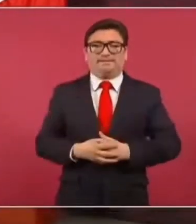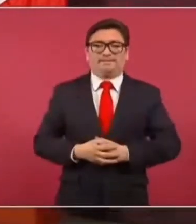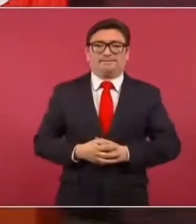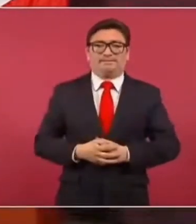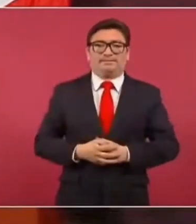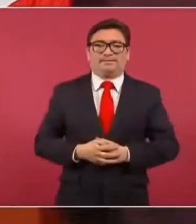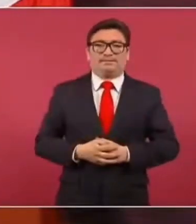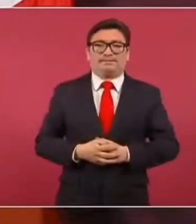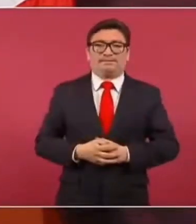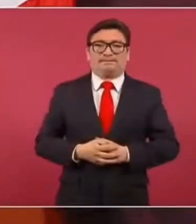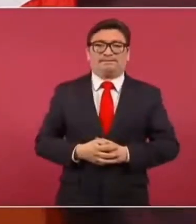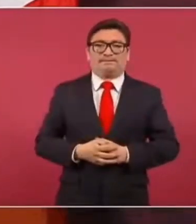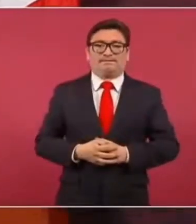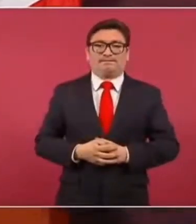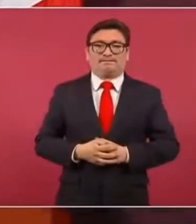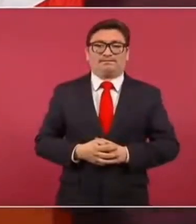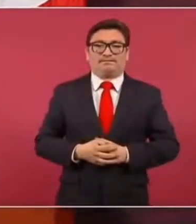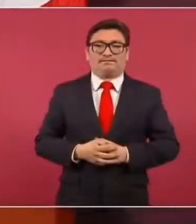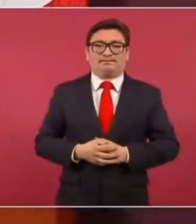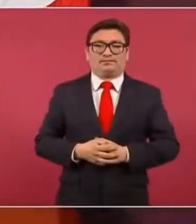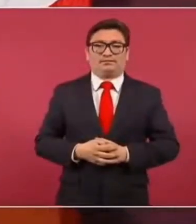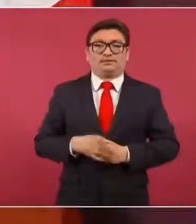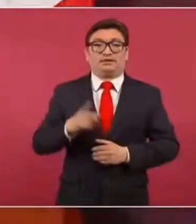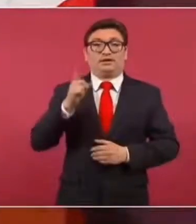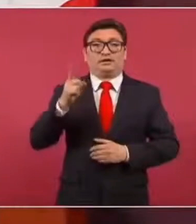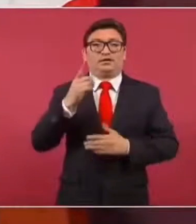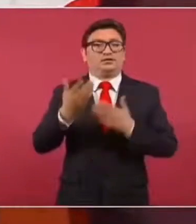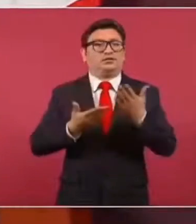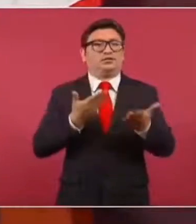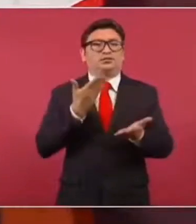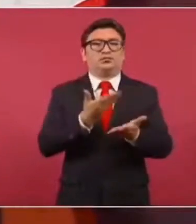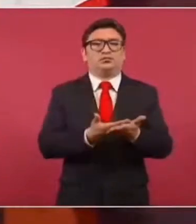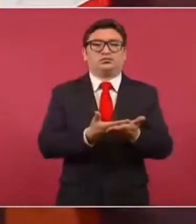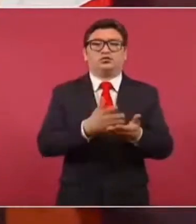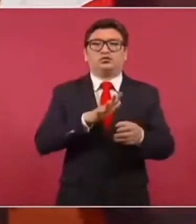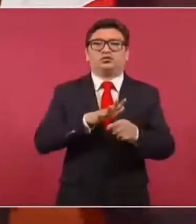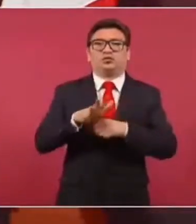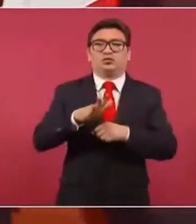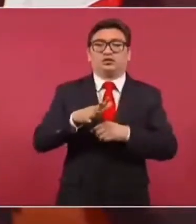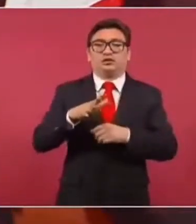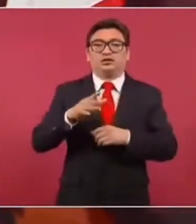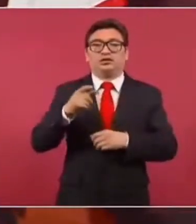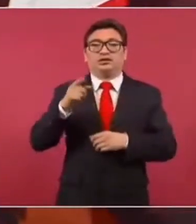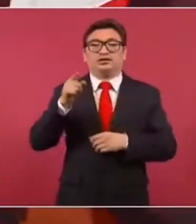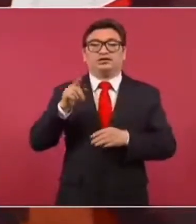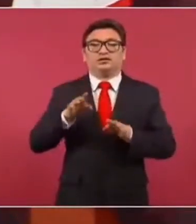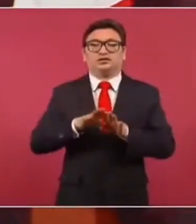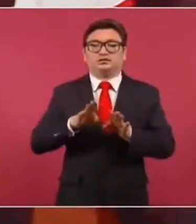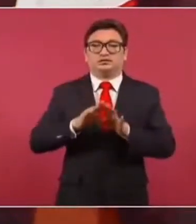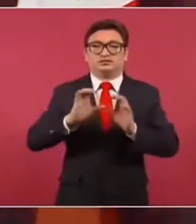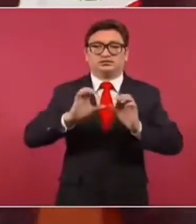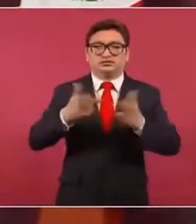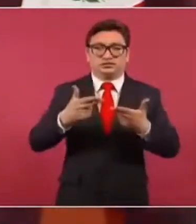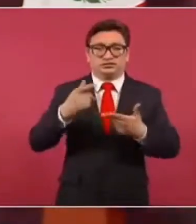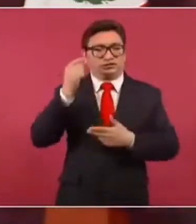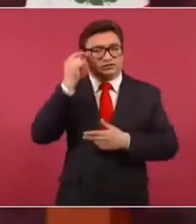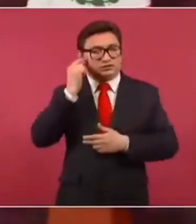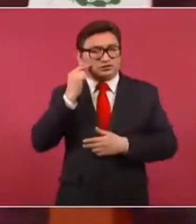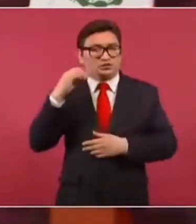ha propuesto la desaparición de Chiapas, de Guerrero y de Oaxaca,